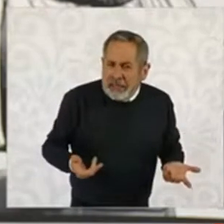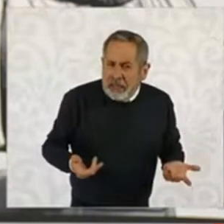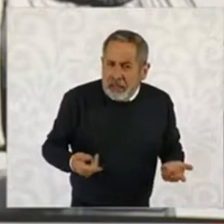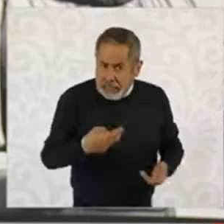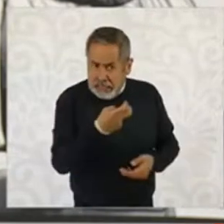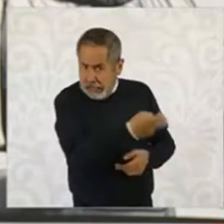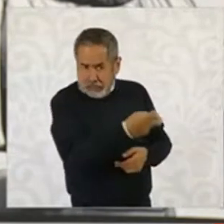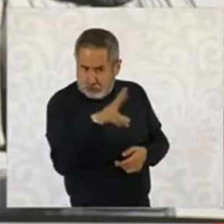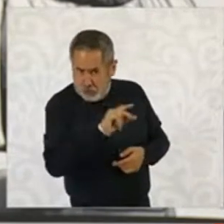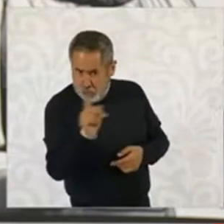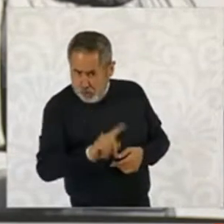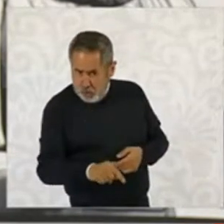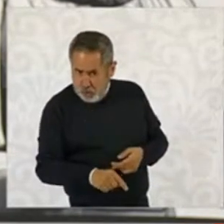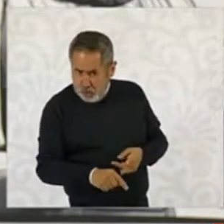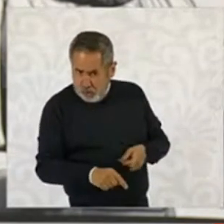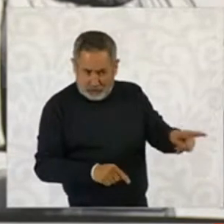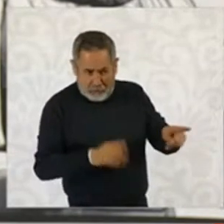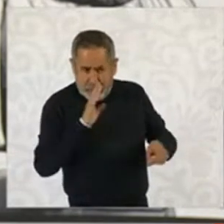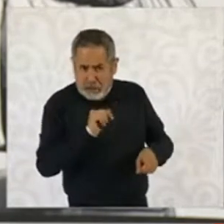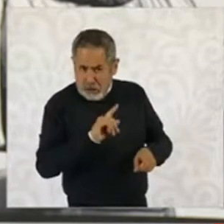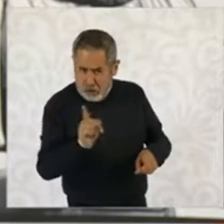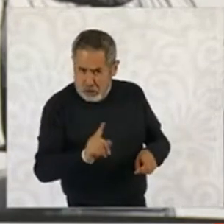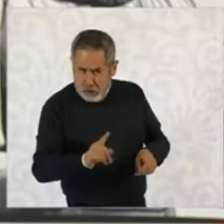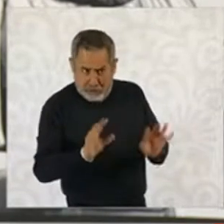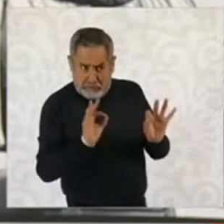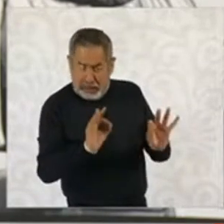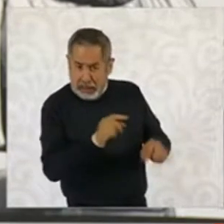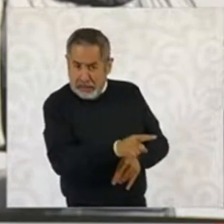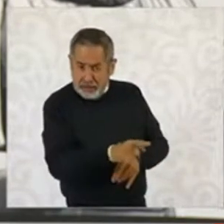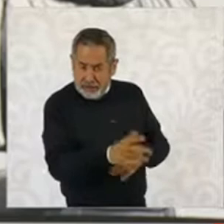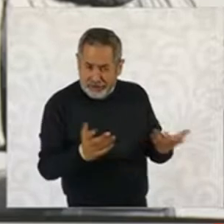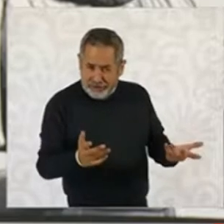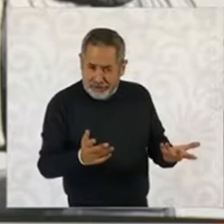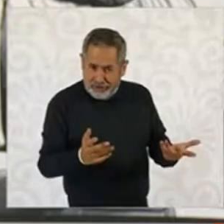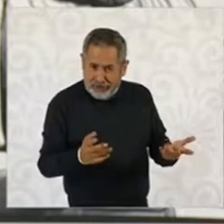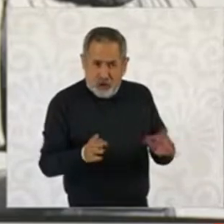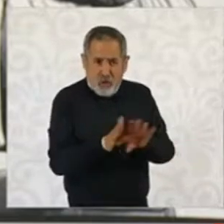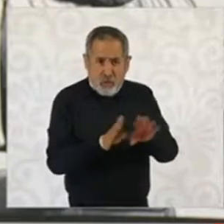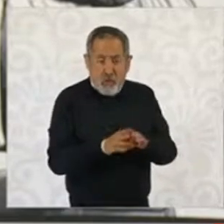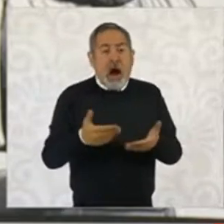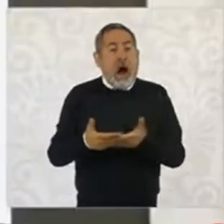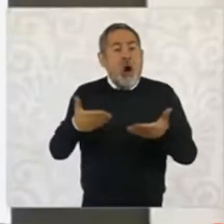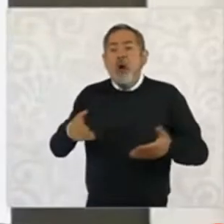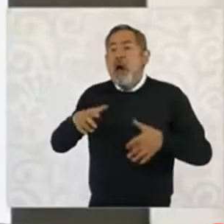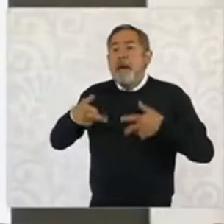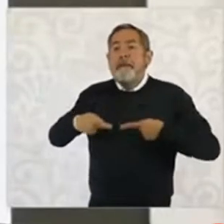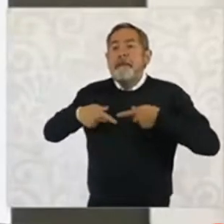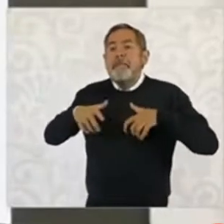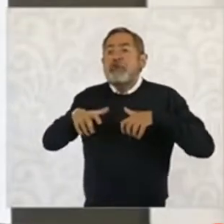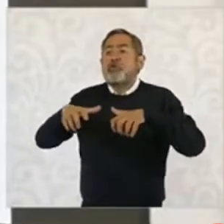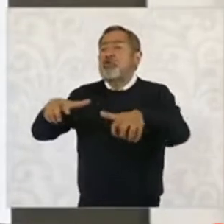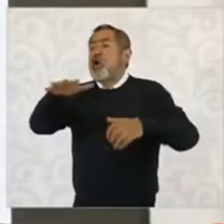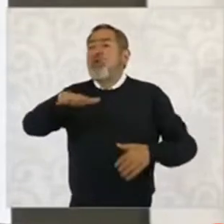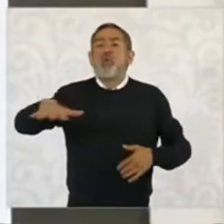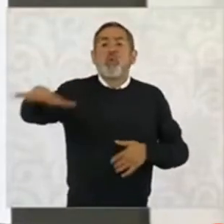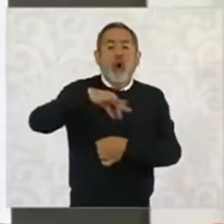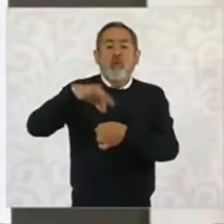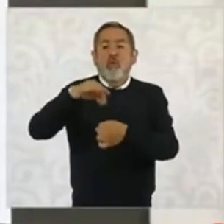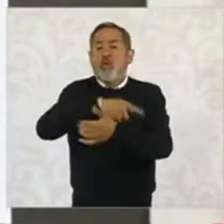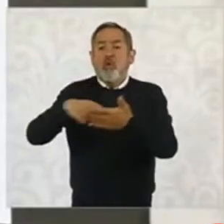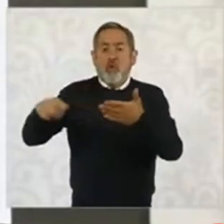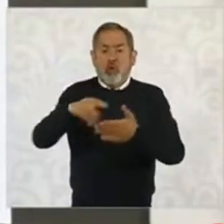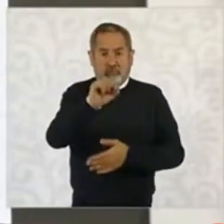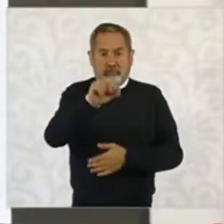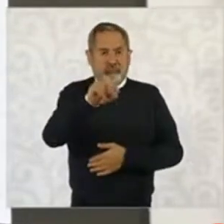es autoritarismo? Y que elige el pueblo la Corte es autoritario. ¿Cómo eso es destruir